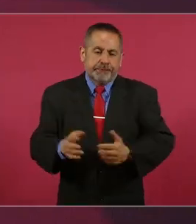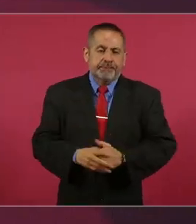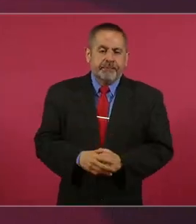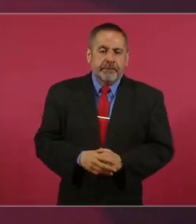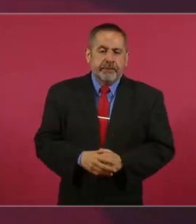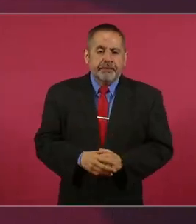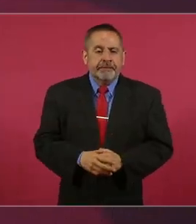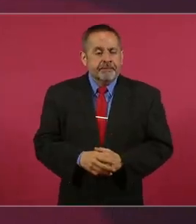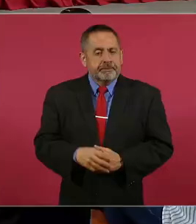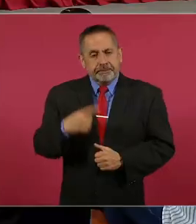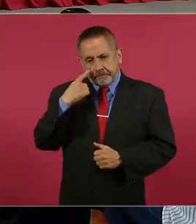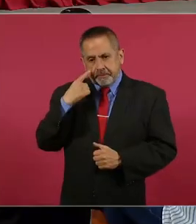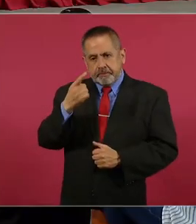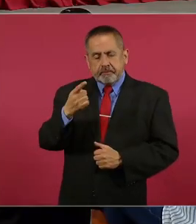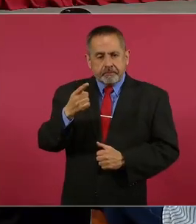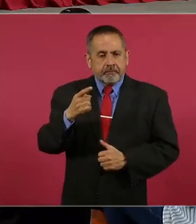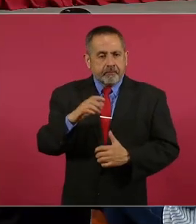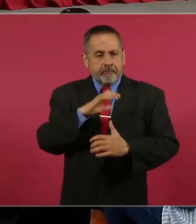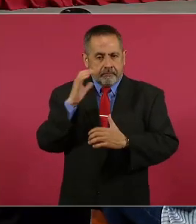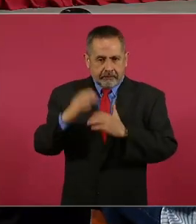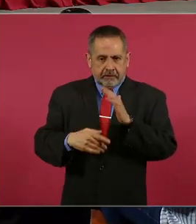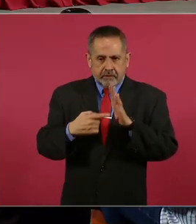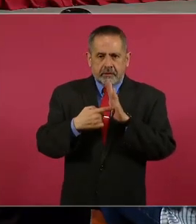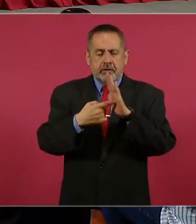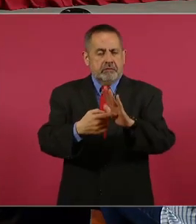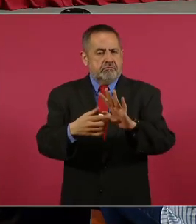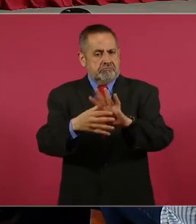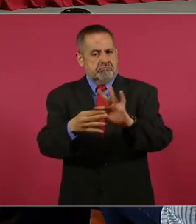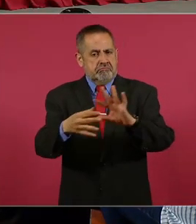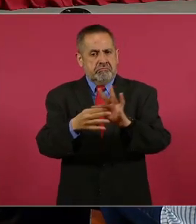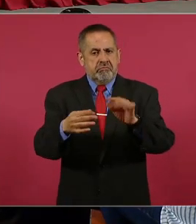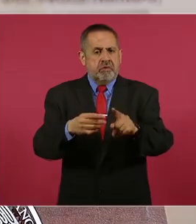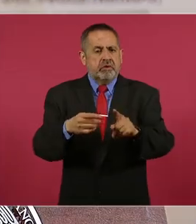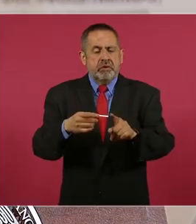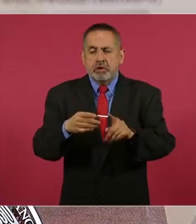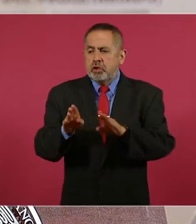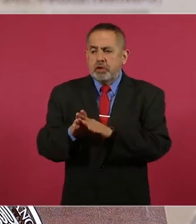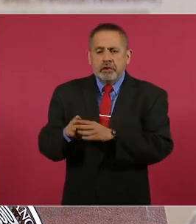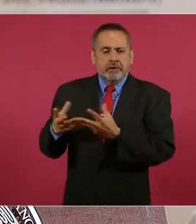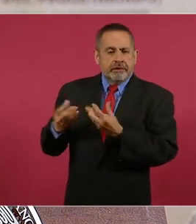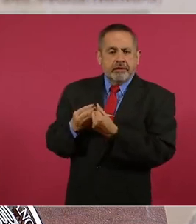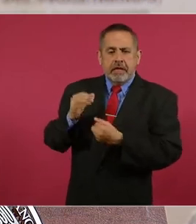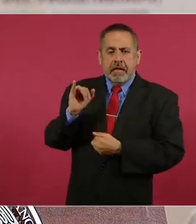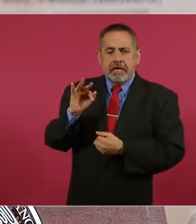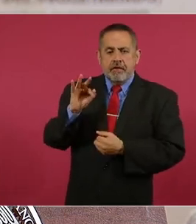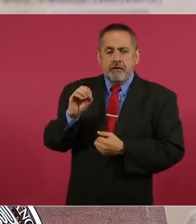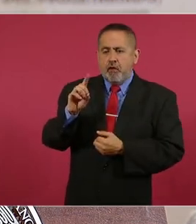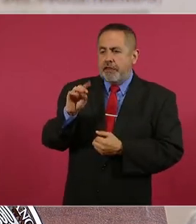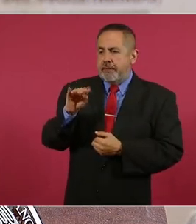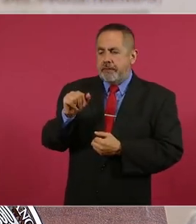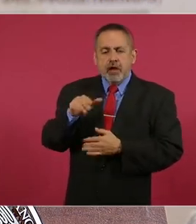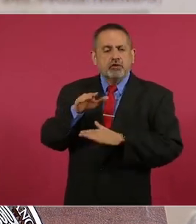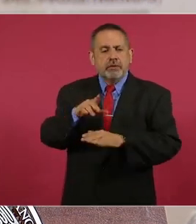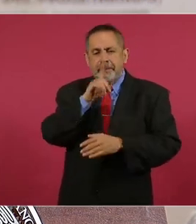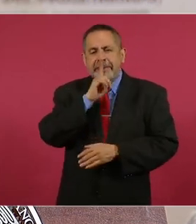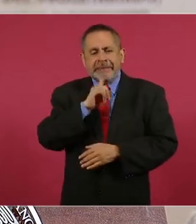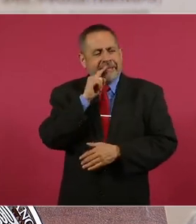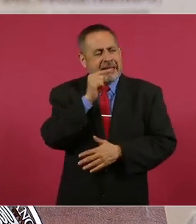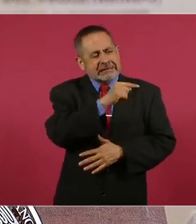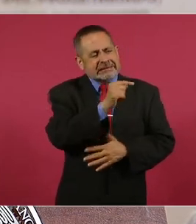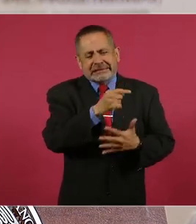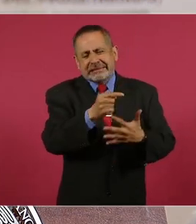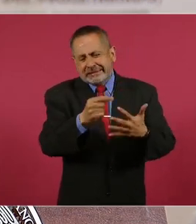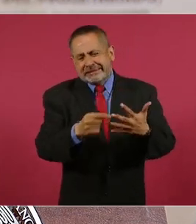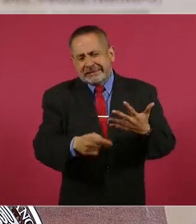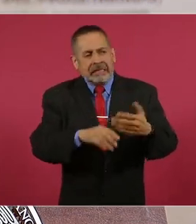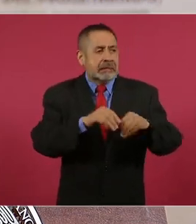vamos a presentar en este contexto la colaboración con Infodemia sobre las mentiras que se han